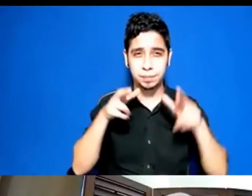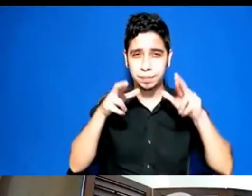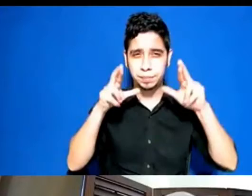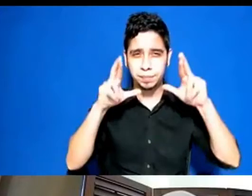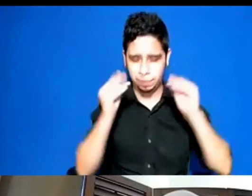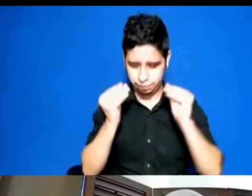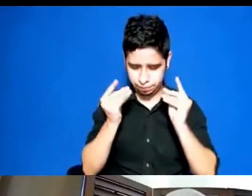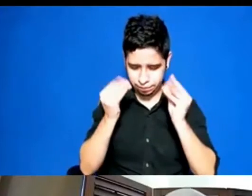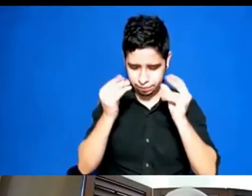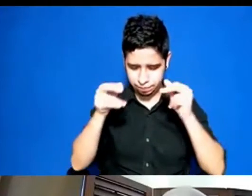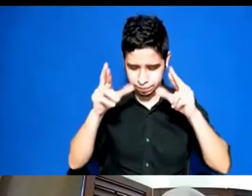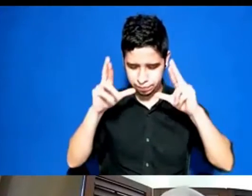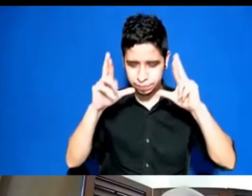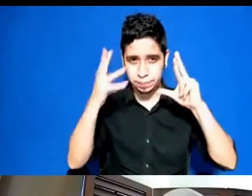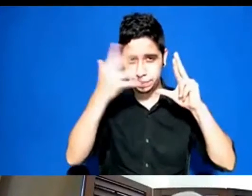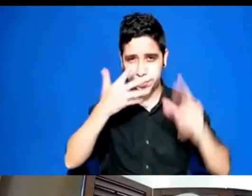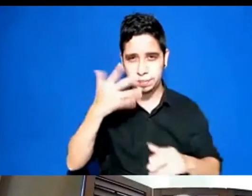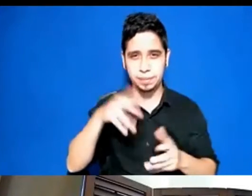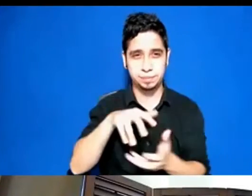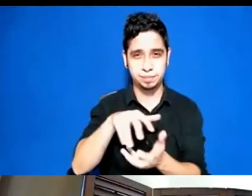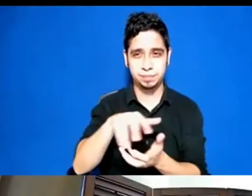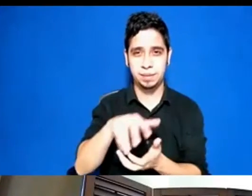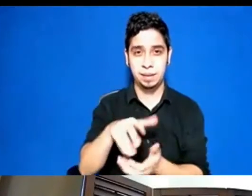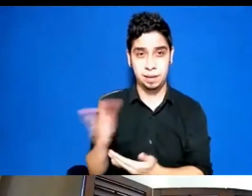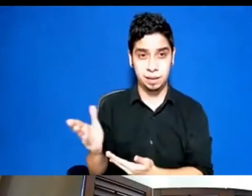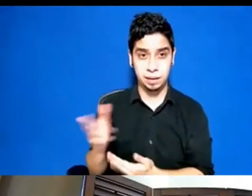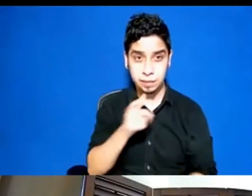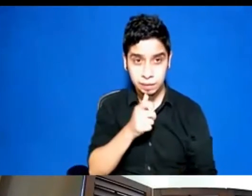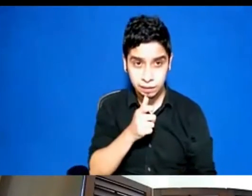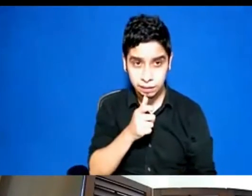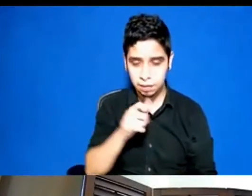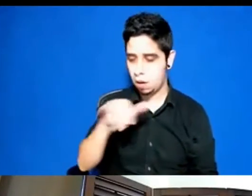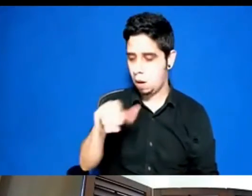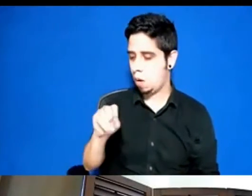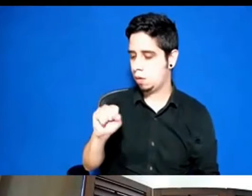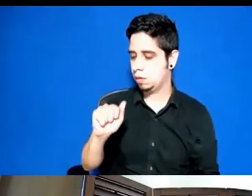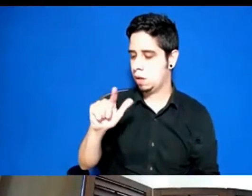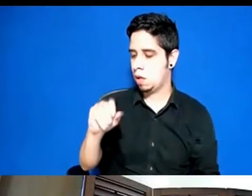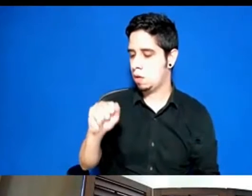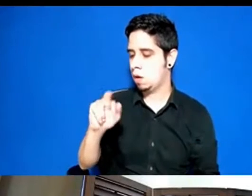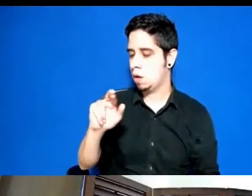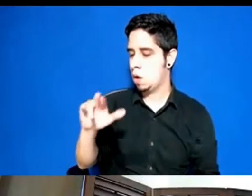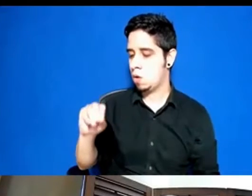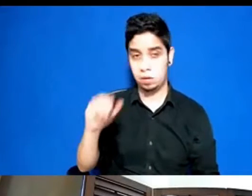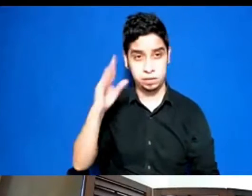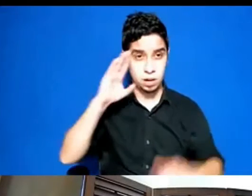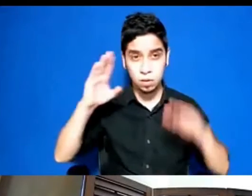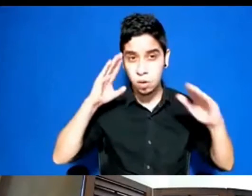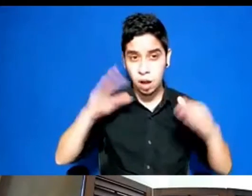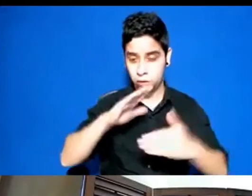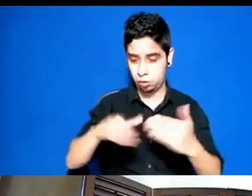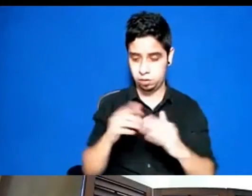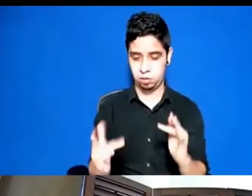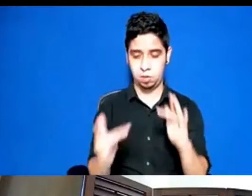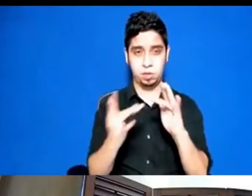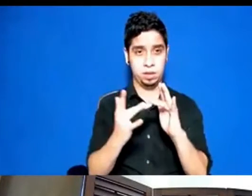subir a mi otro. Ahí está, ¿quién es? José Lo Arroyo, que le saluda a todas nuestras amistades que se conectan